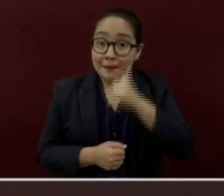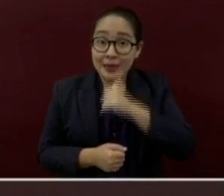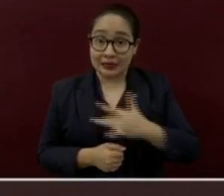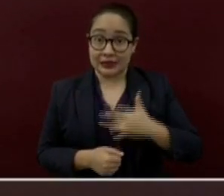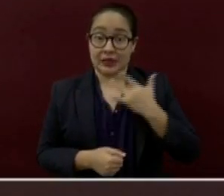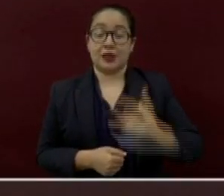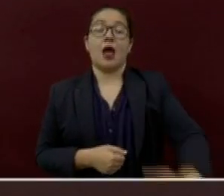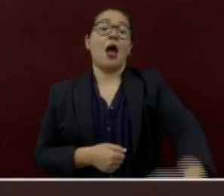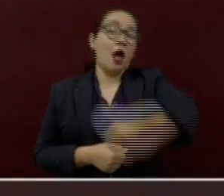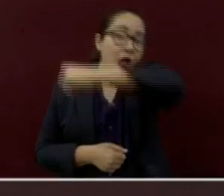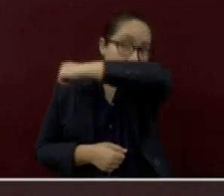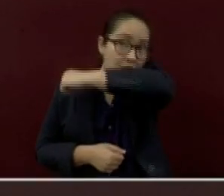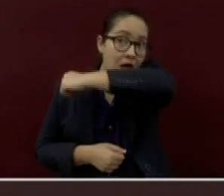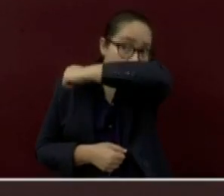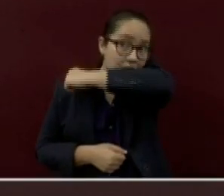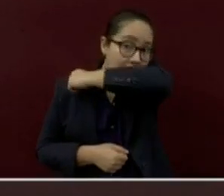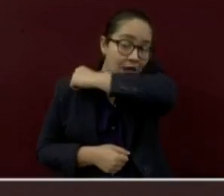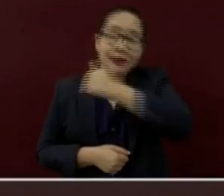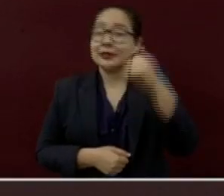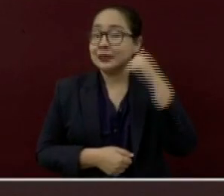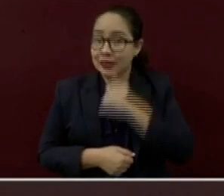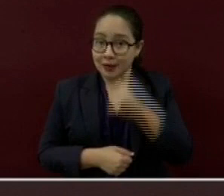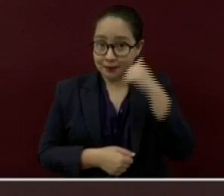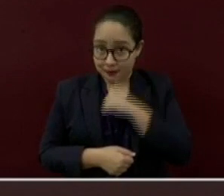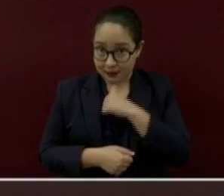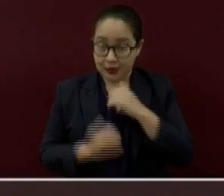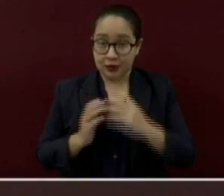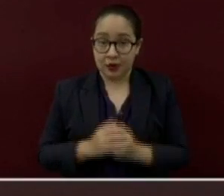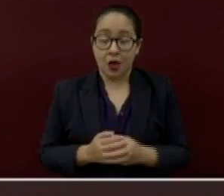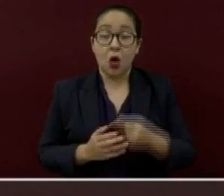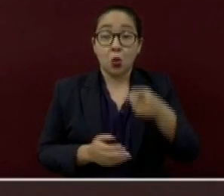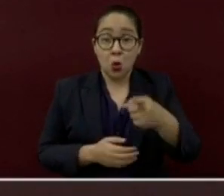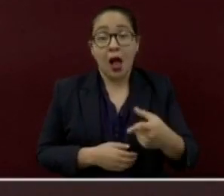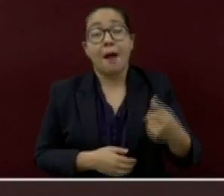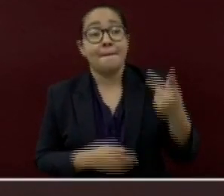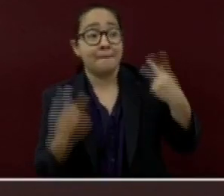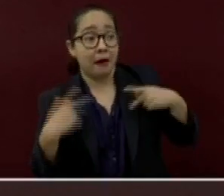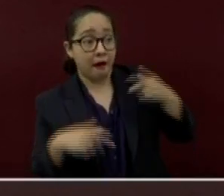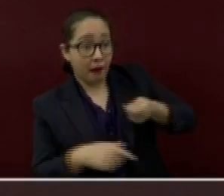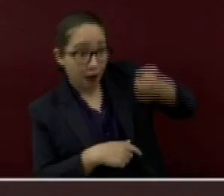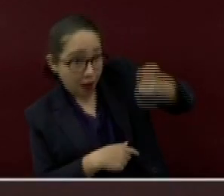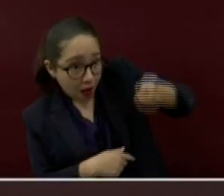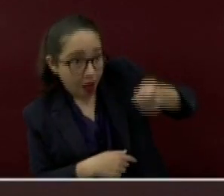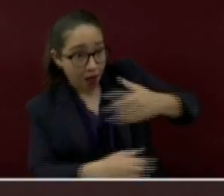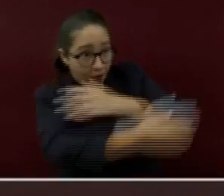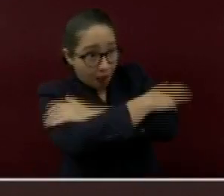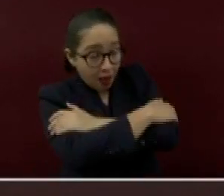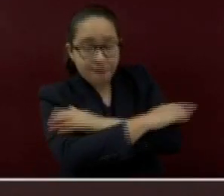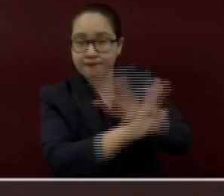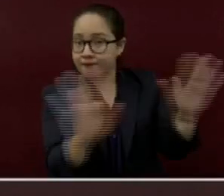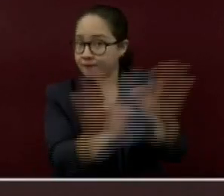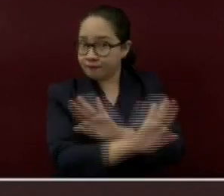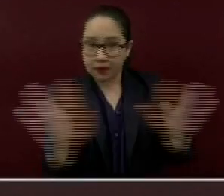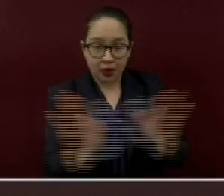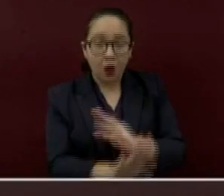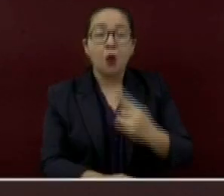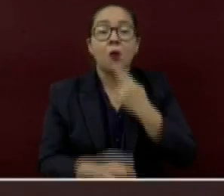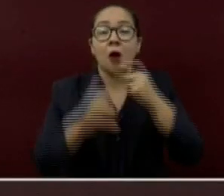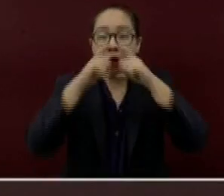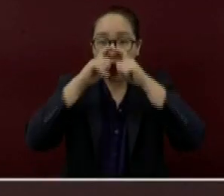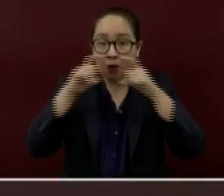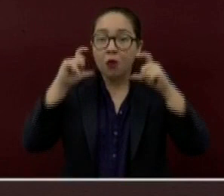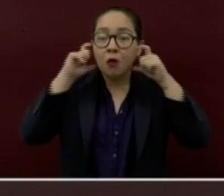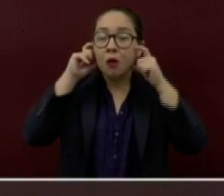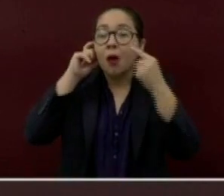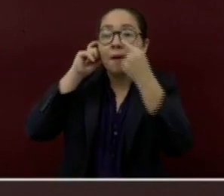o estornudar evite el saludo de manos utilice cubrebocas cubriendo